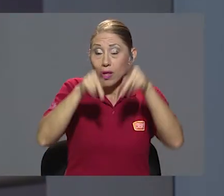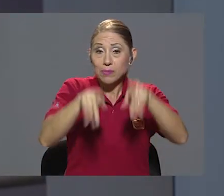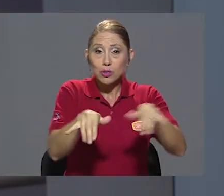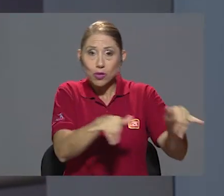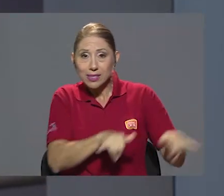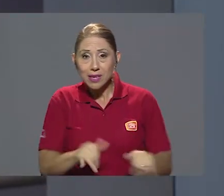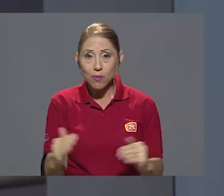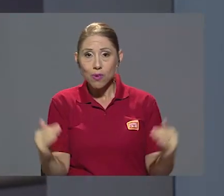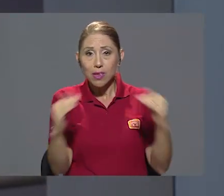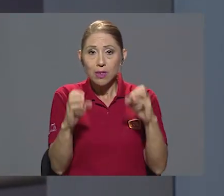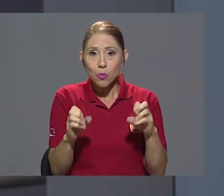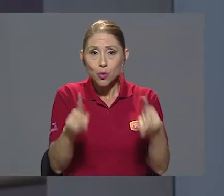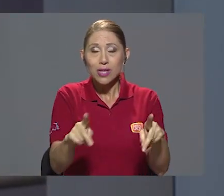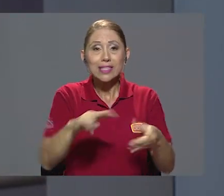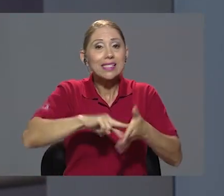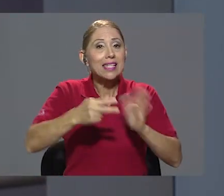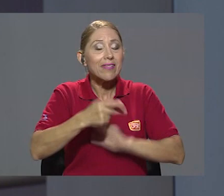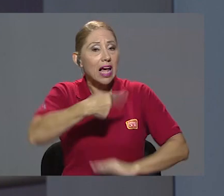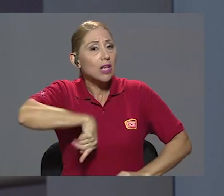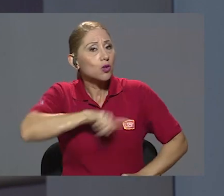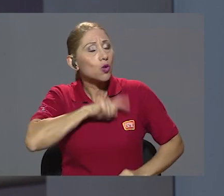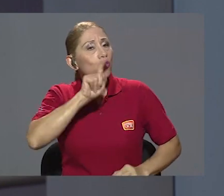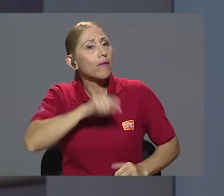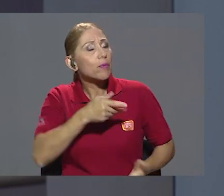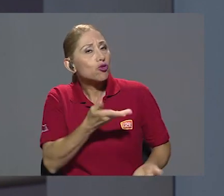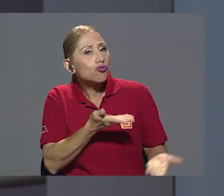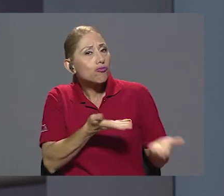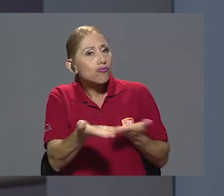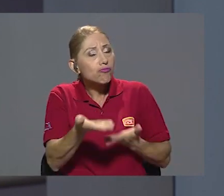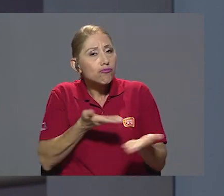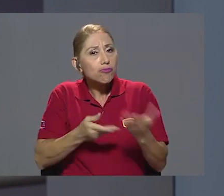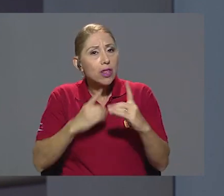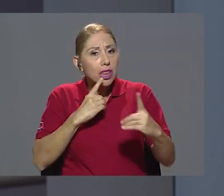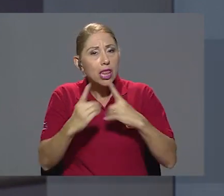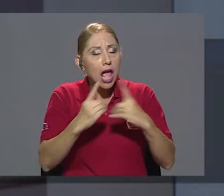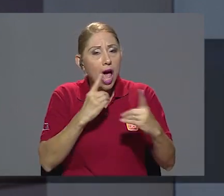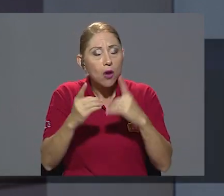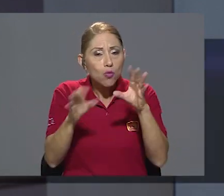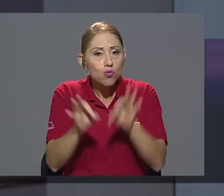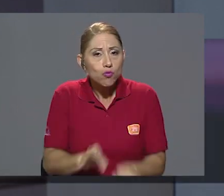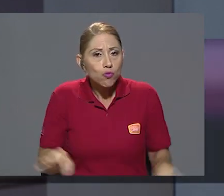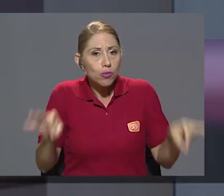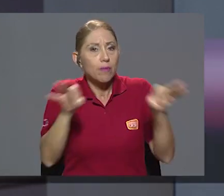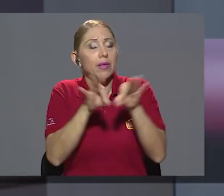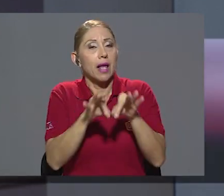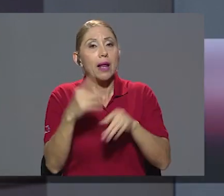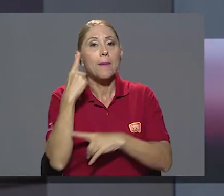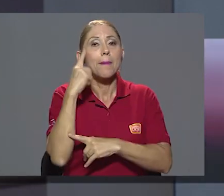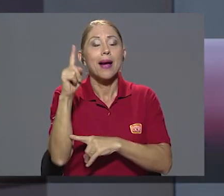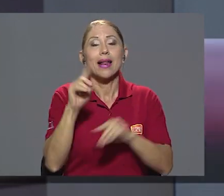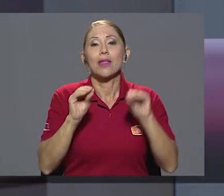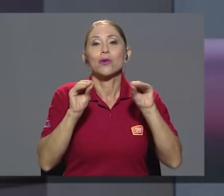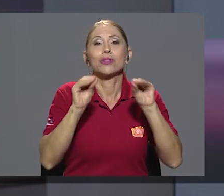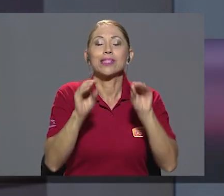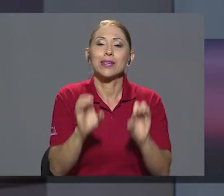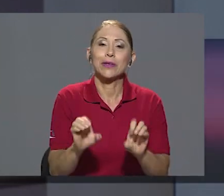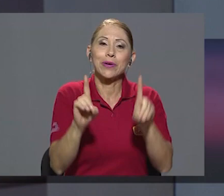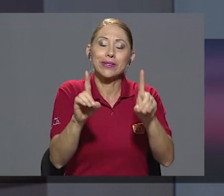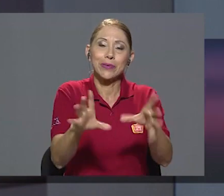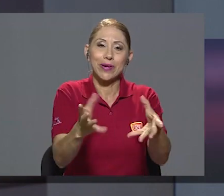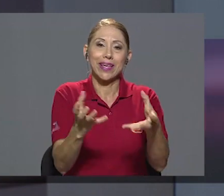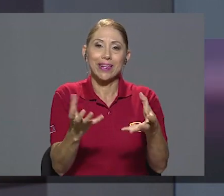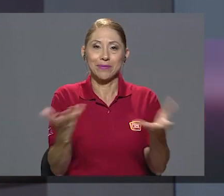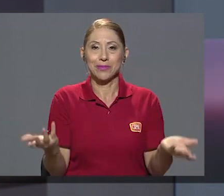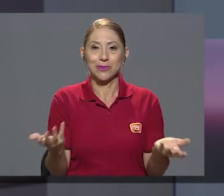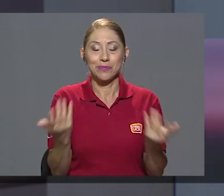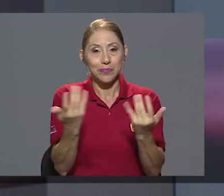a todos y a todas las personas, tenemos que estar en ese diálogo que ustedes vienen mencionando desde el inicio, un diálogo fundamental para tener la docencia, para tener la